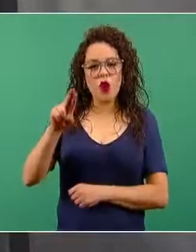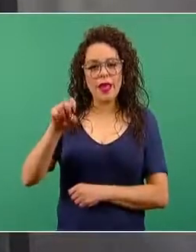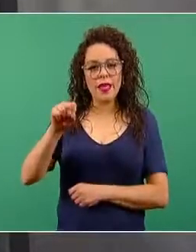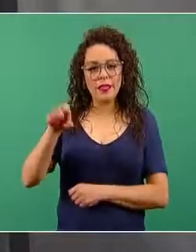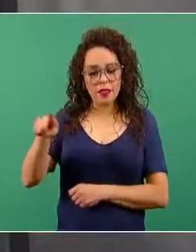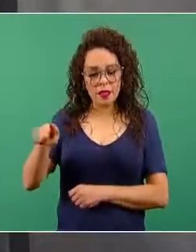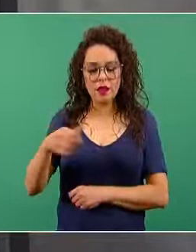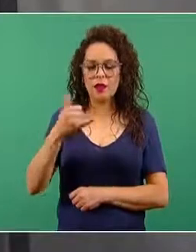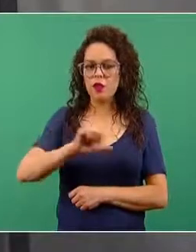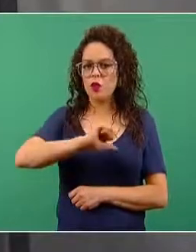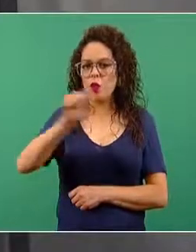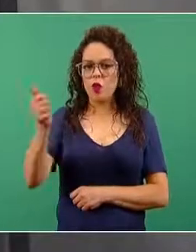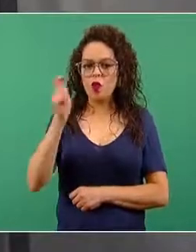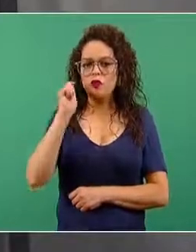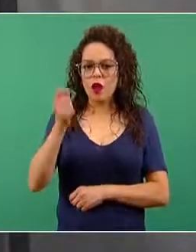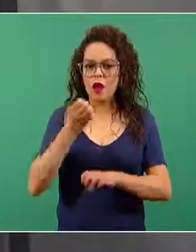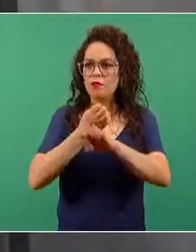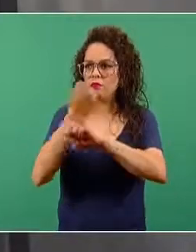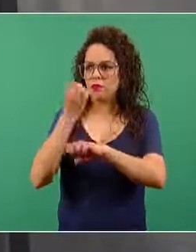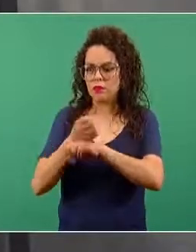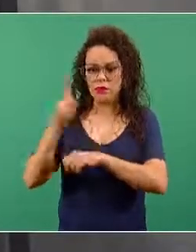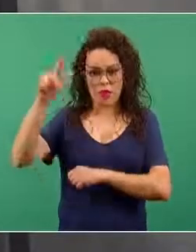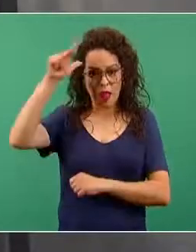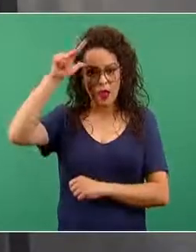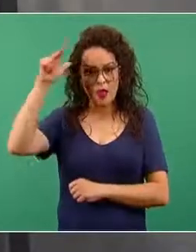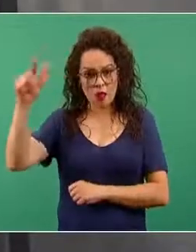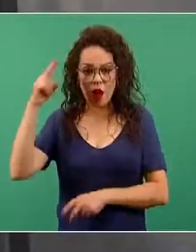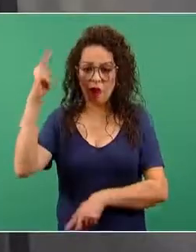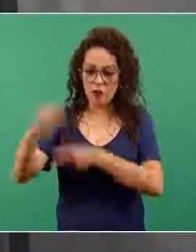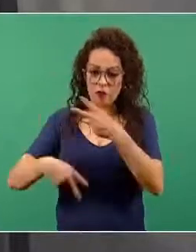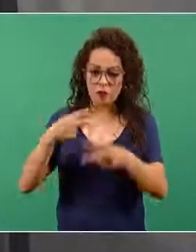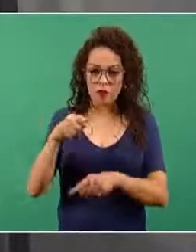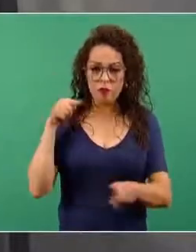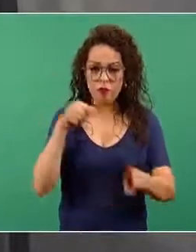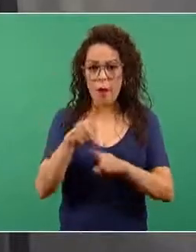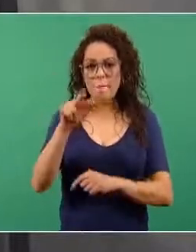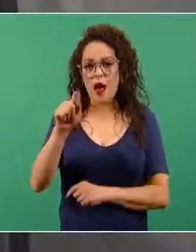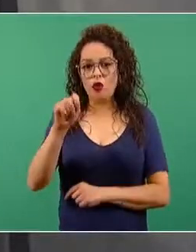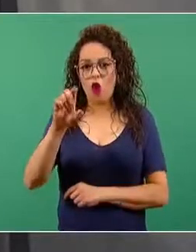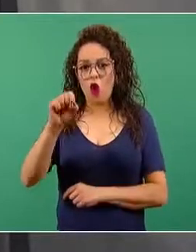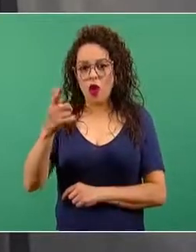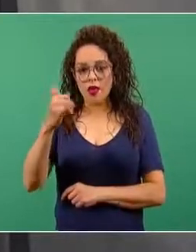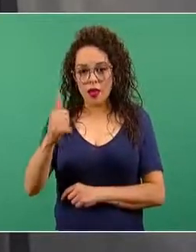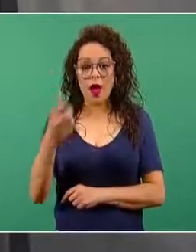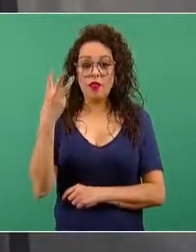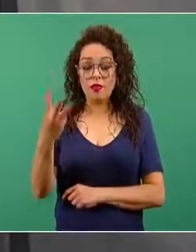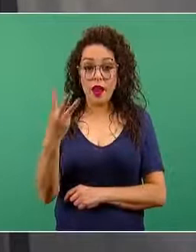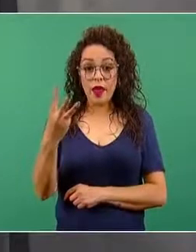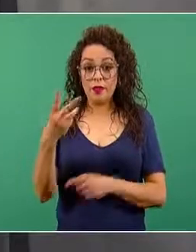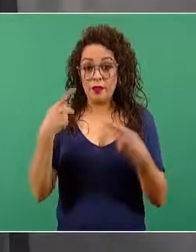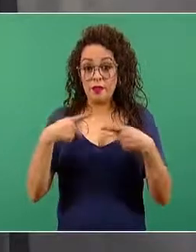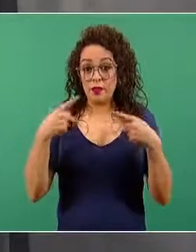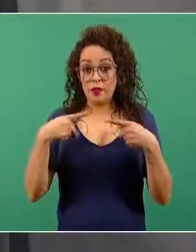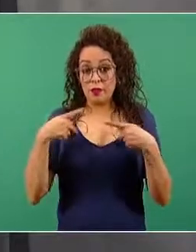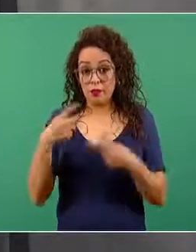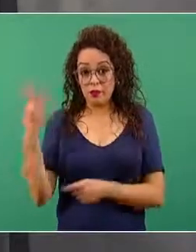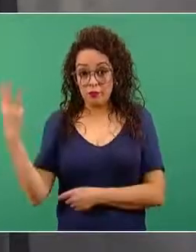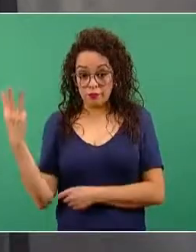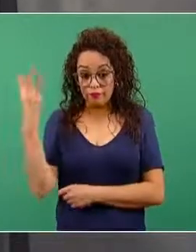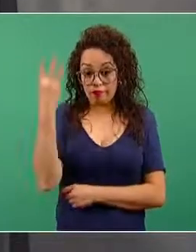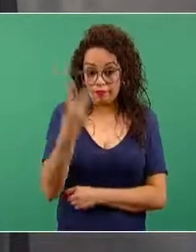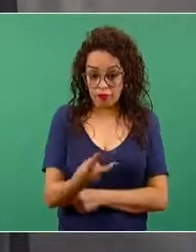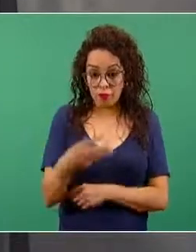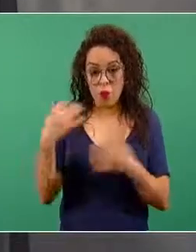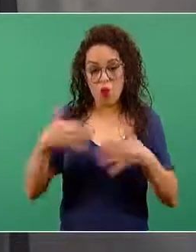de patología, de los servicios estatales de salud de Hidalgo, y fueron asistidos por 3 patólogos de alta capacidad, de alto